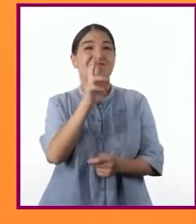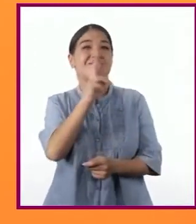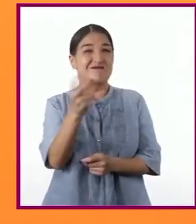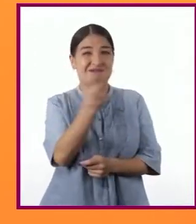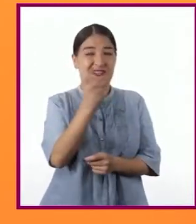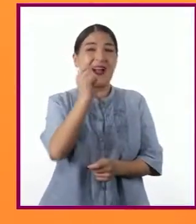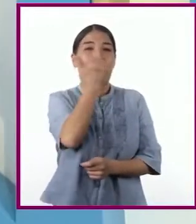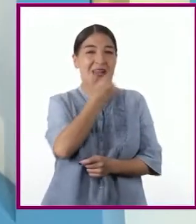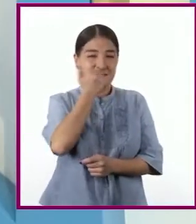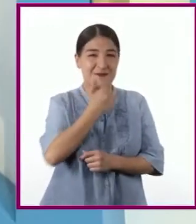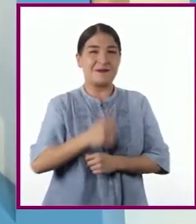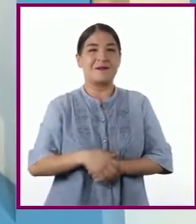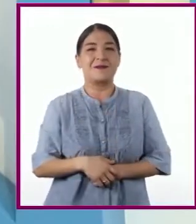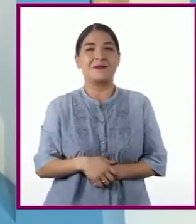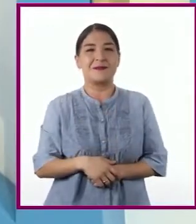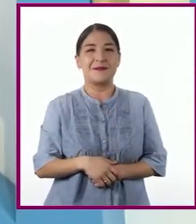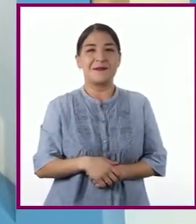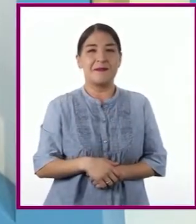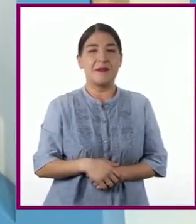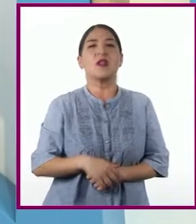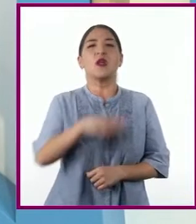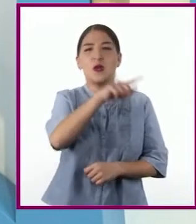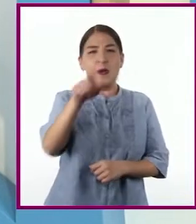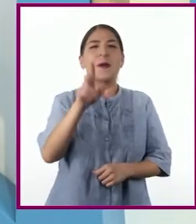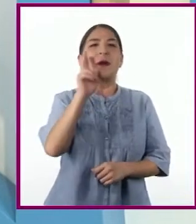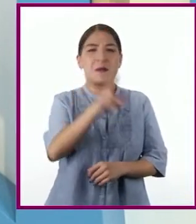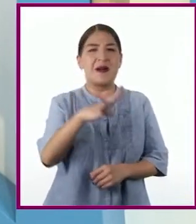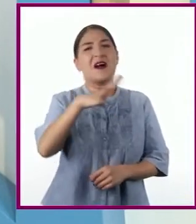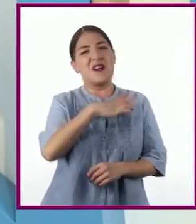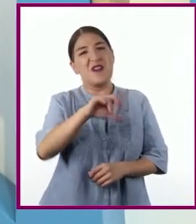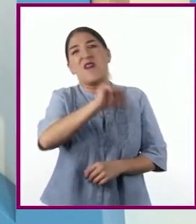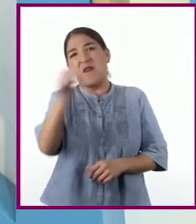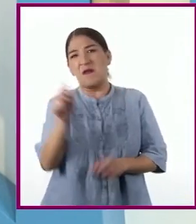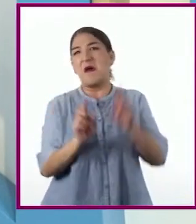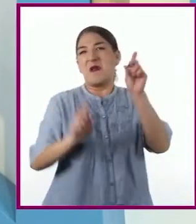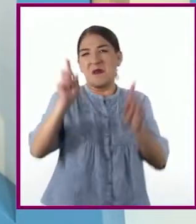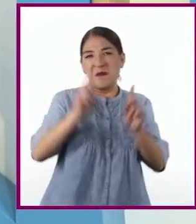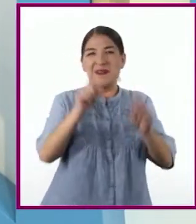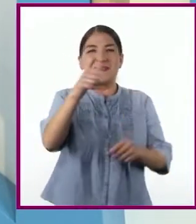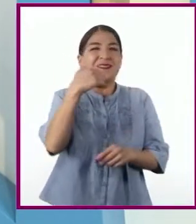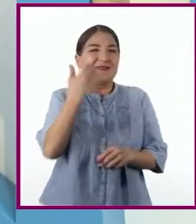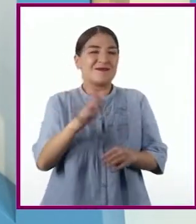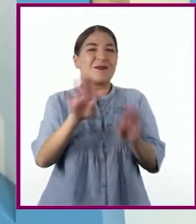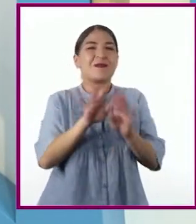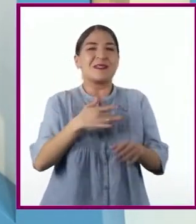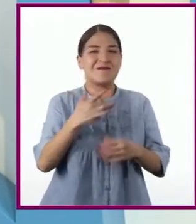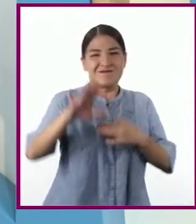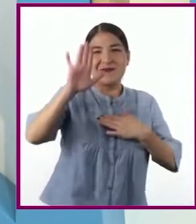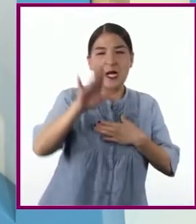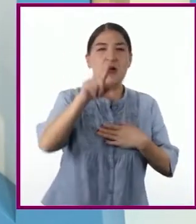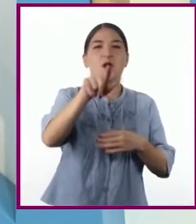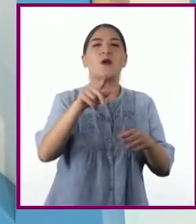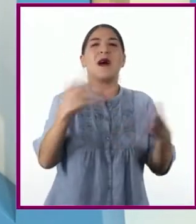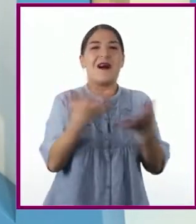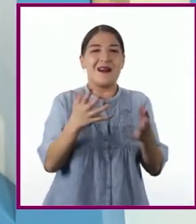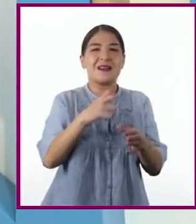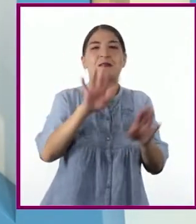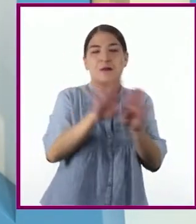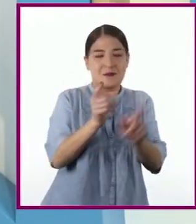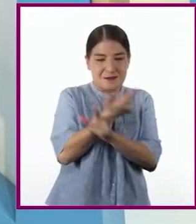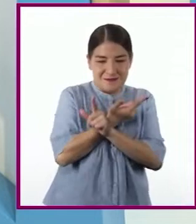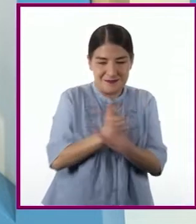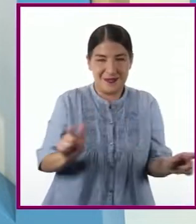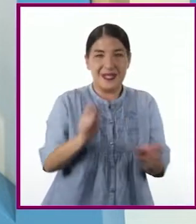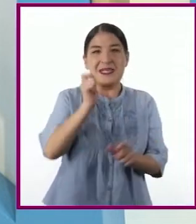ambos estudiantes? Seguramente ustedes tienen otras inquietudes en relación con el ejercicio de las